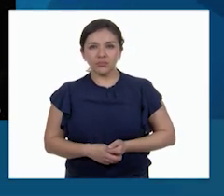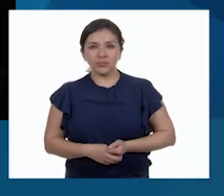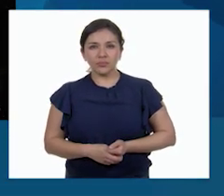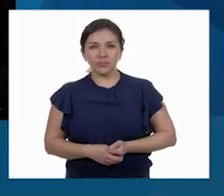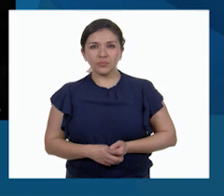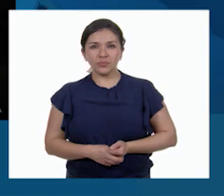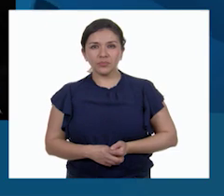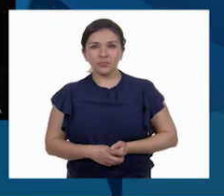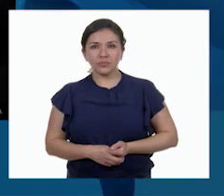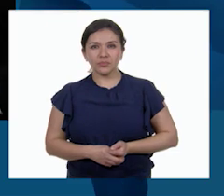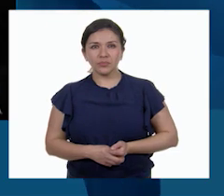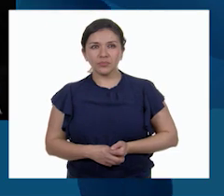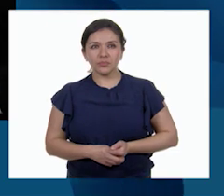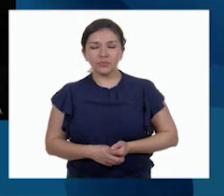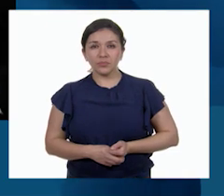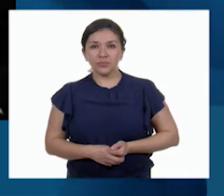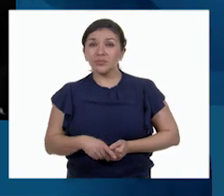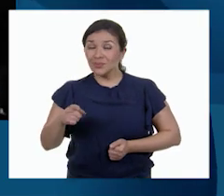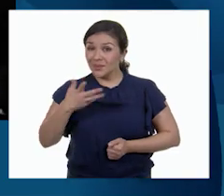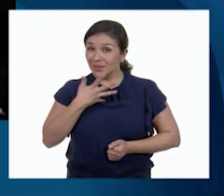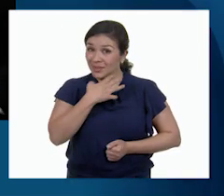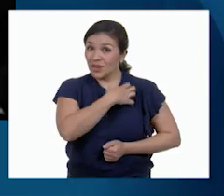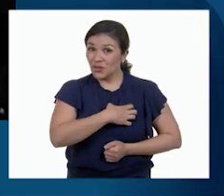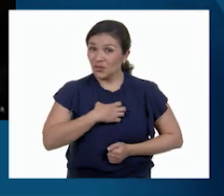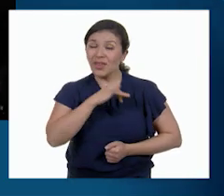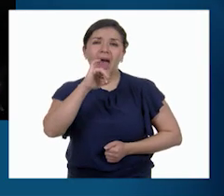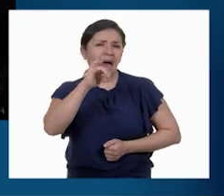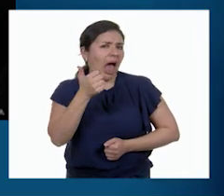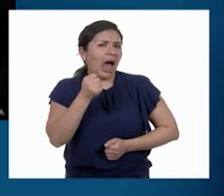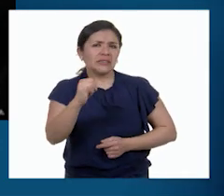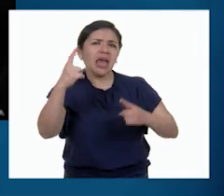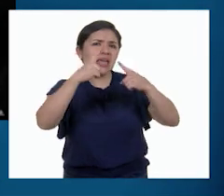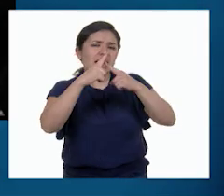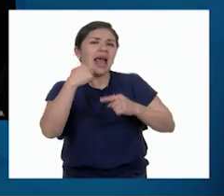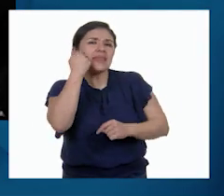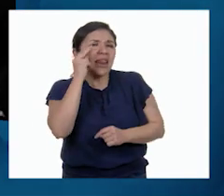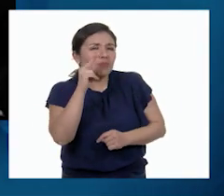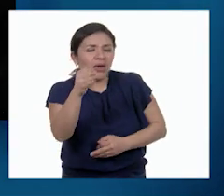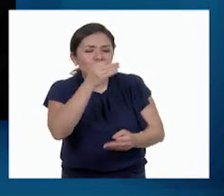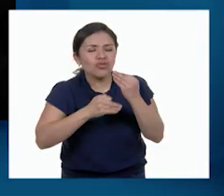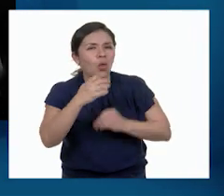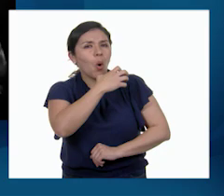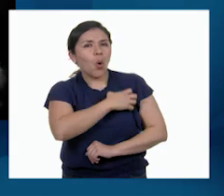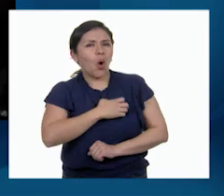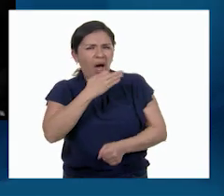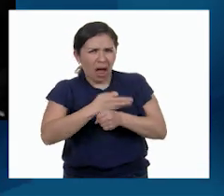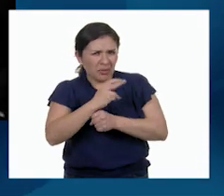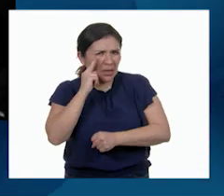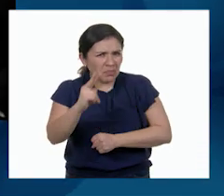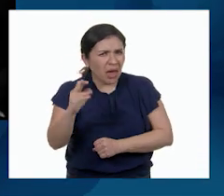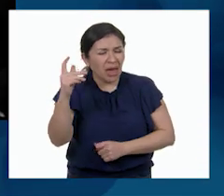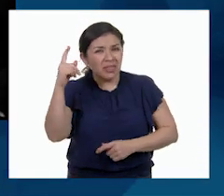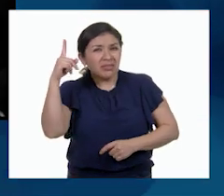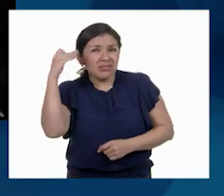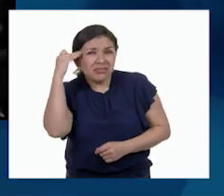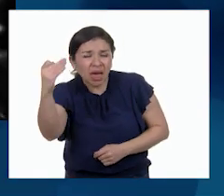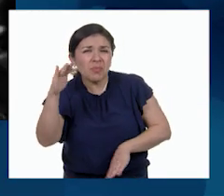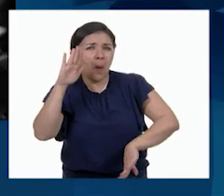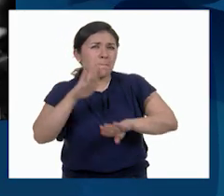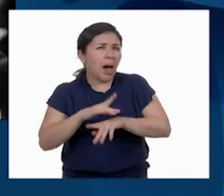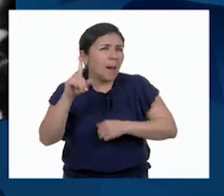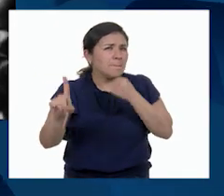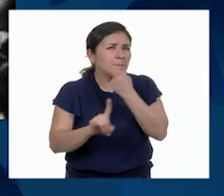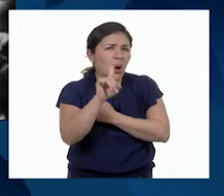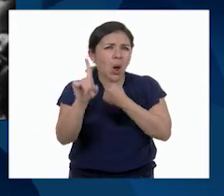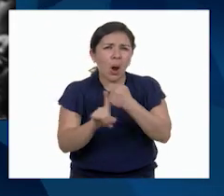Señor cura? Y mucho, así es como la iglesia quiere que se diviertan sus hijos, porque le aseguro a usted que están los tiempos llenos de peligros para las almas